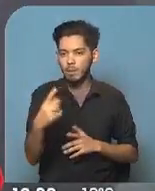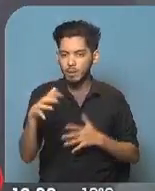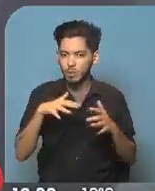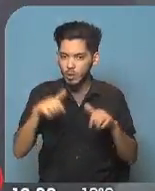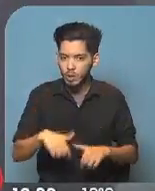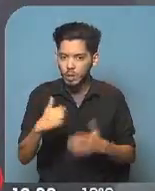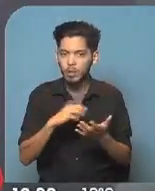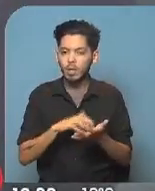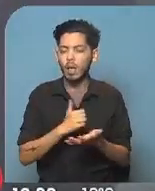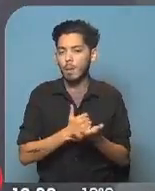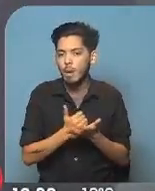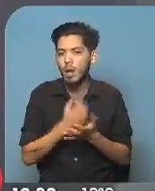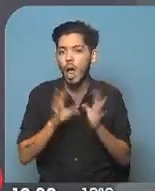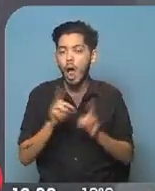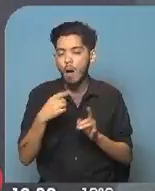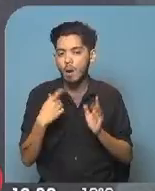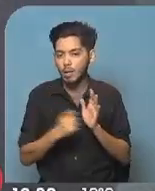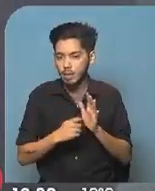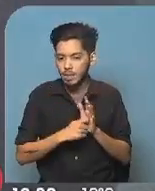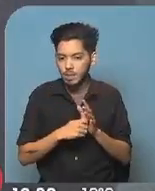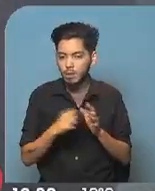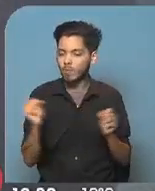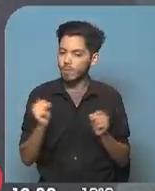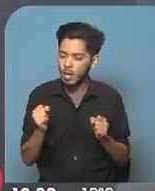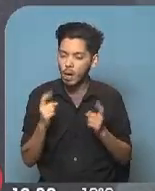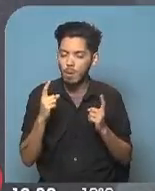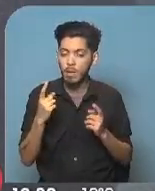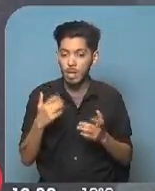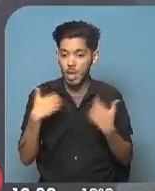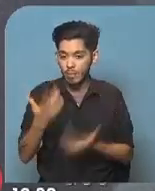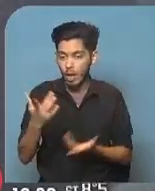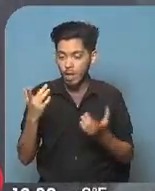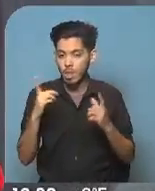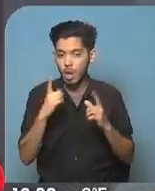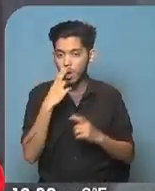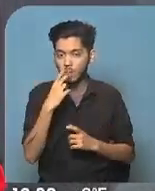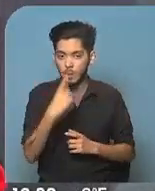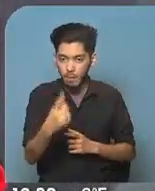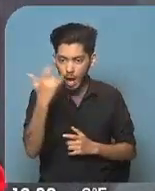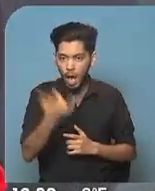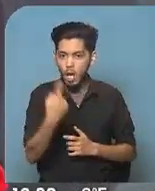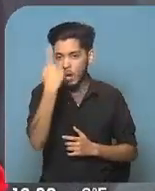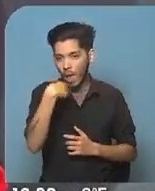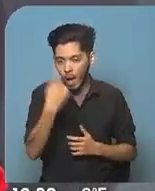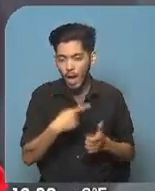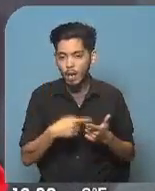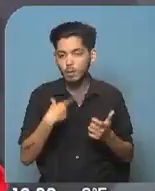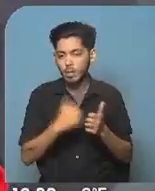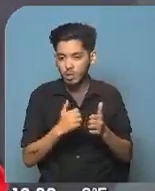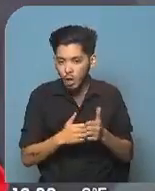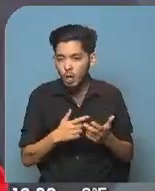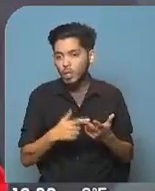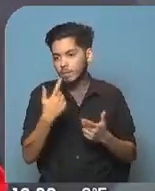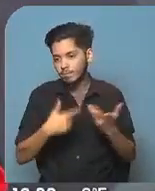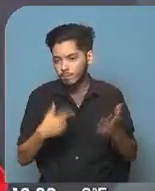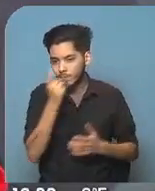cuando se habla de estadísticas a veces son pocos frías detrás de cada 11.000 hay una carita y una historia y hay